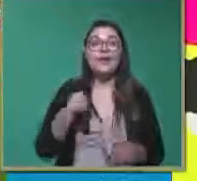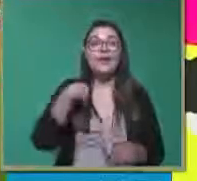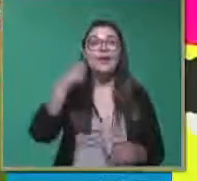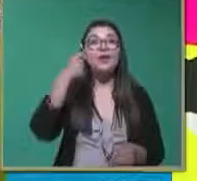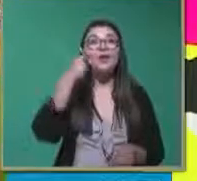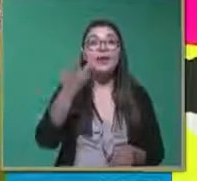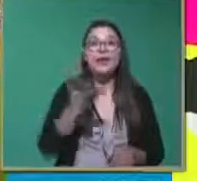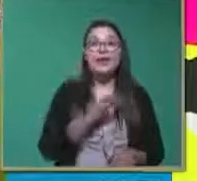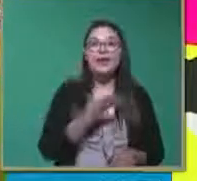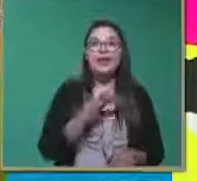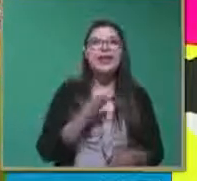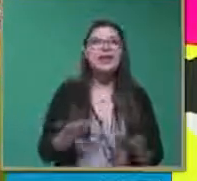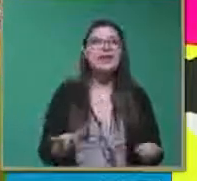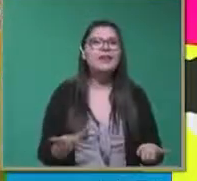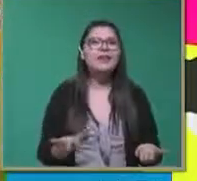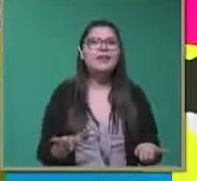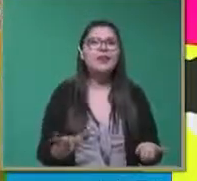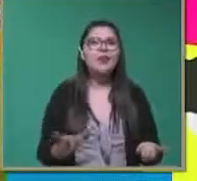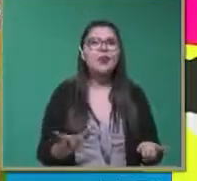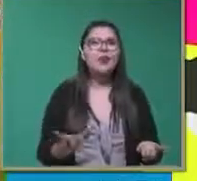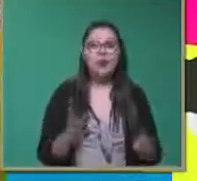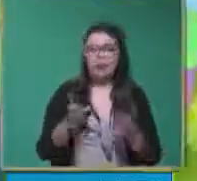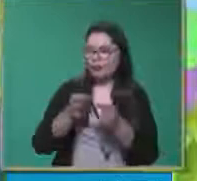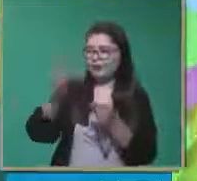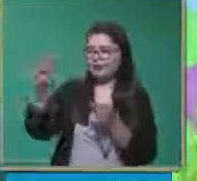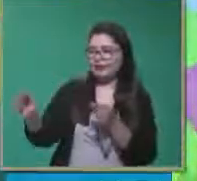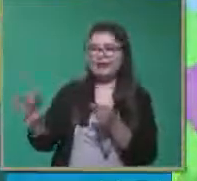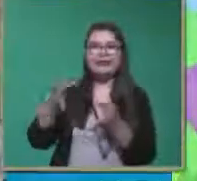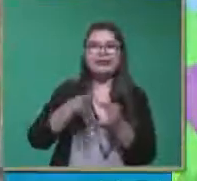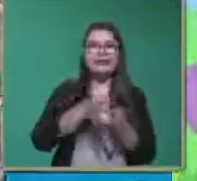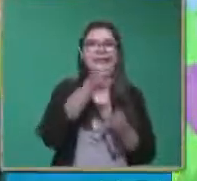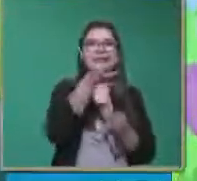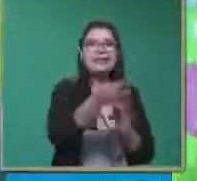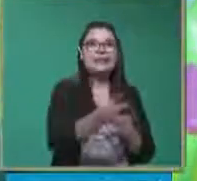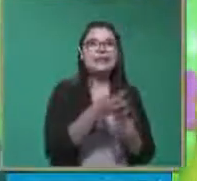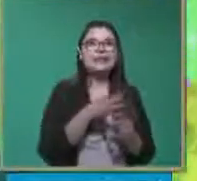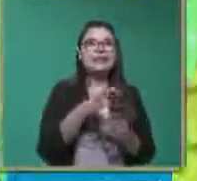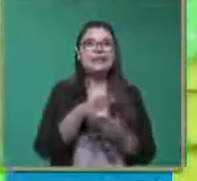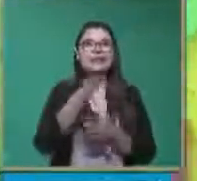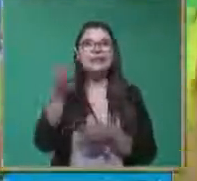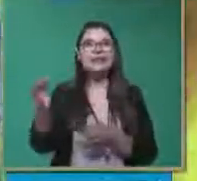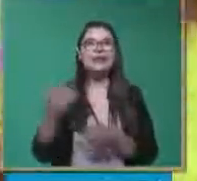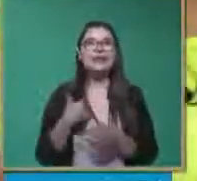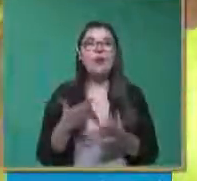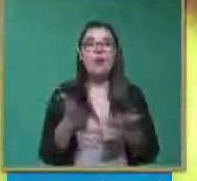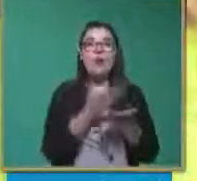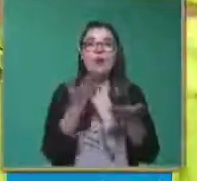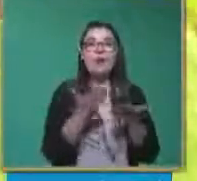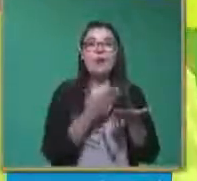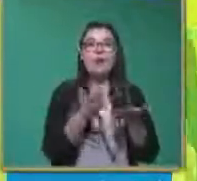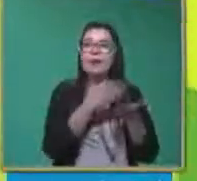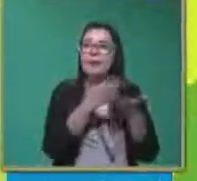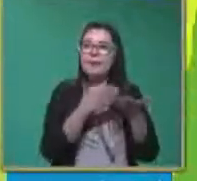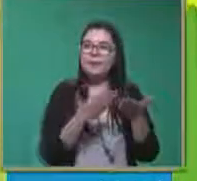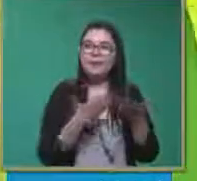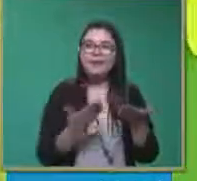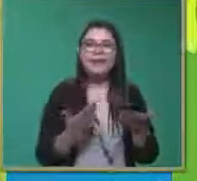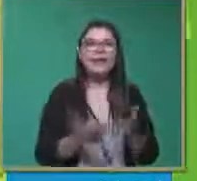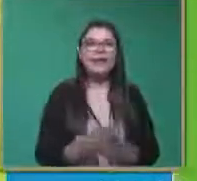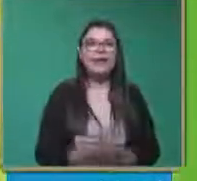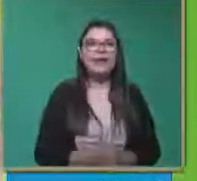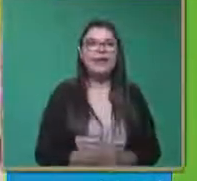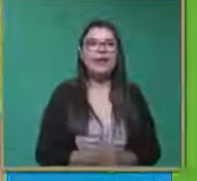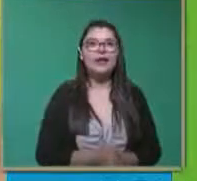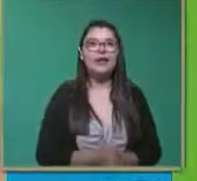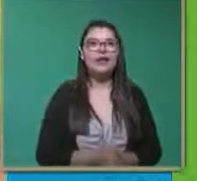miren. ¿Qué es? Mira, ¡ay! Un libro para colorear. Colorear, hijo, mira, para ti. Y los podemos mostrar de cerquita